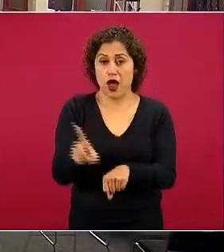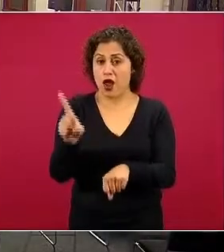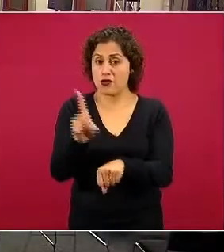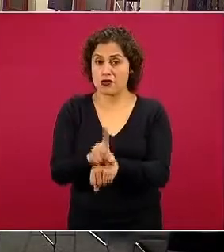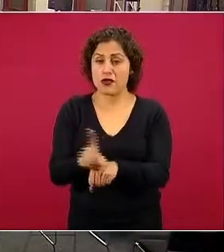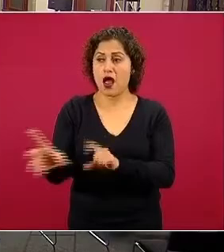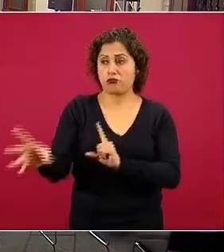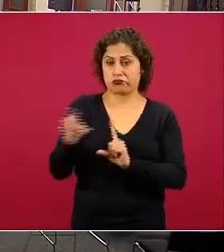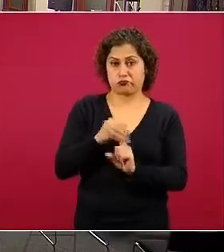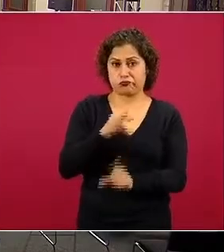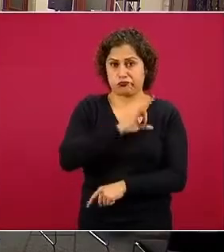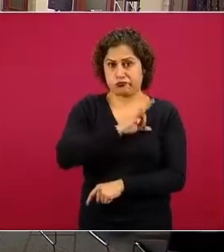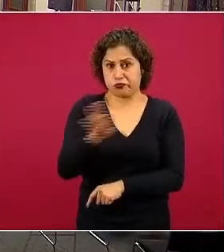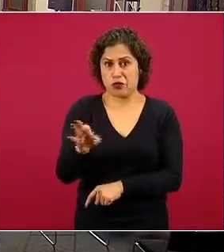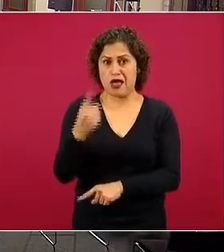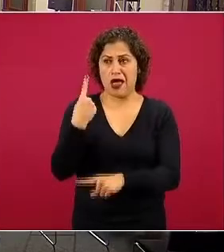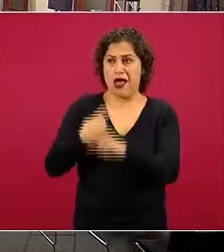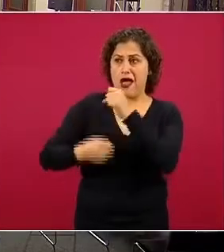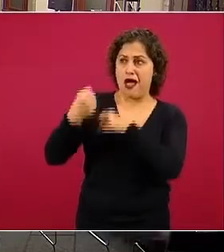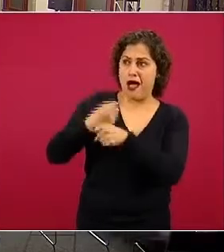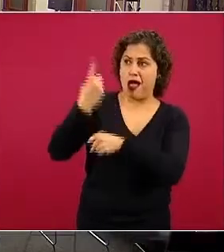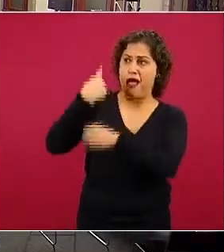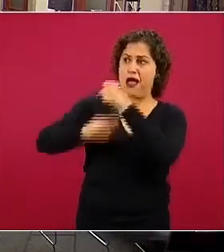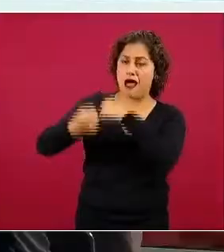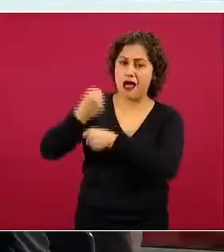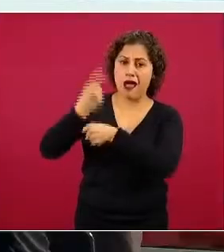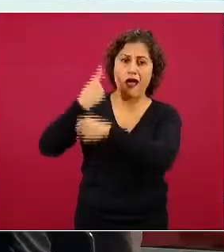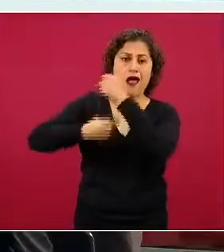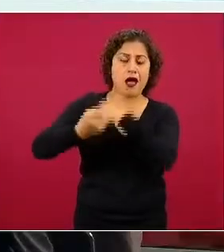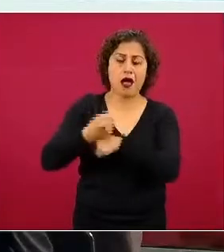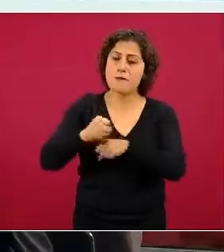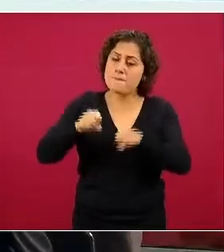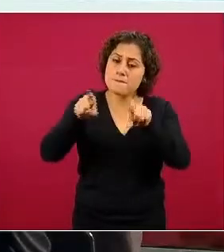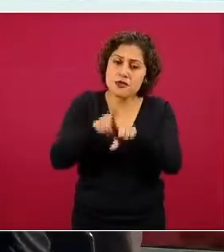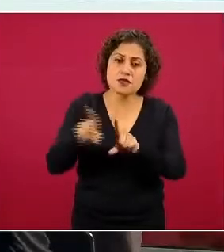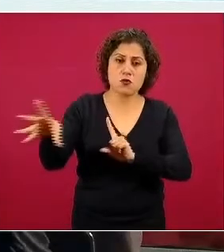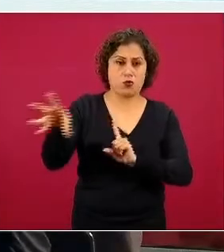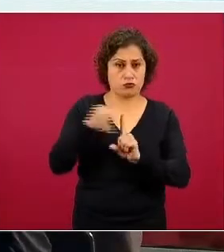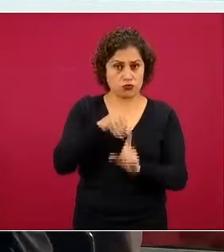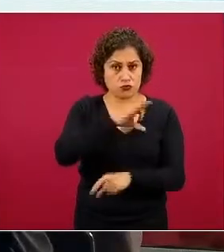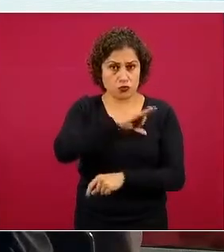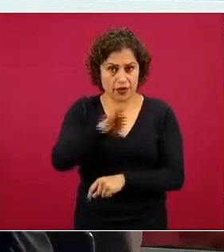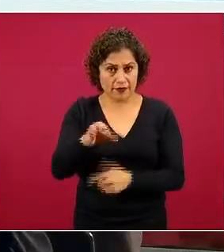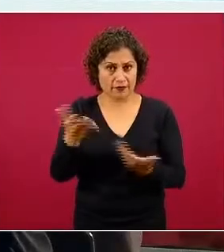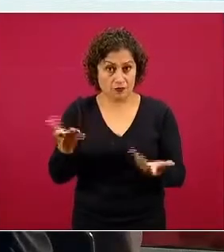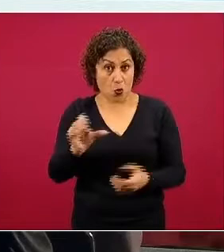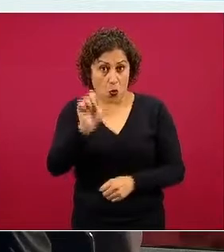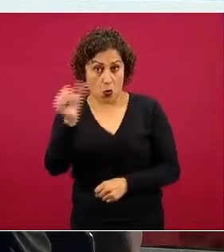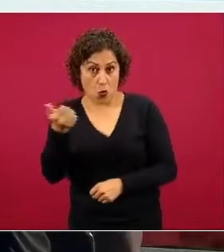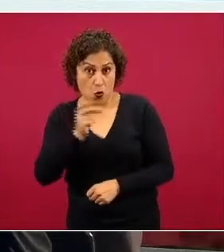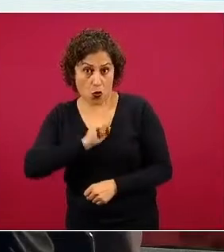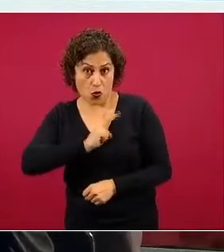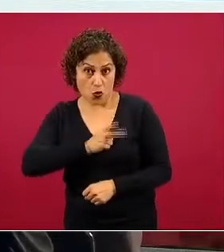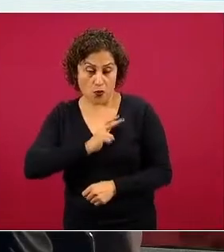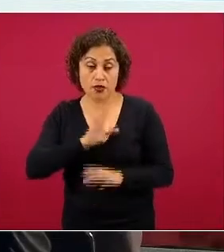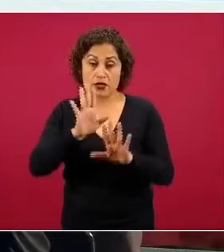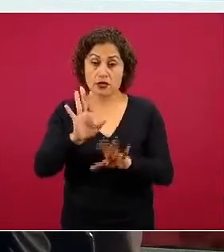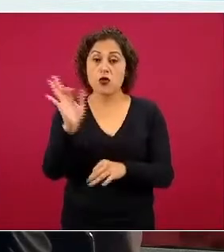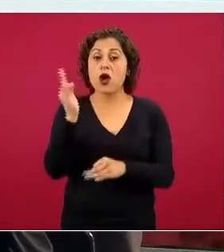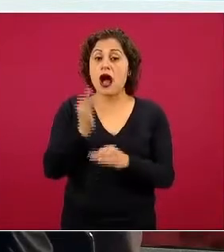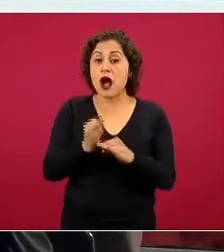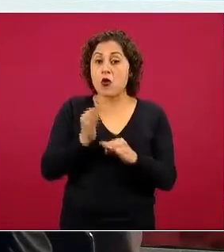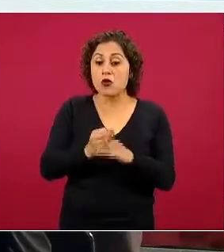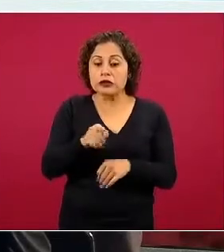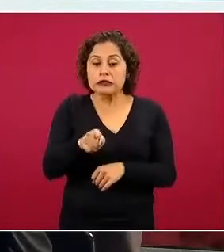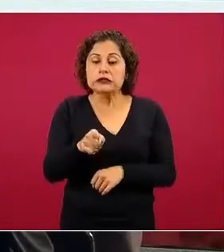días y todos los años. Entonces, si resulta negativo, regularmente sí se toma como